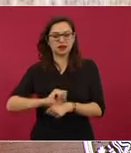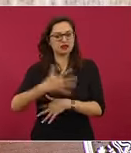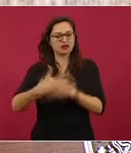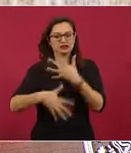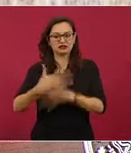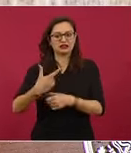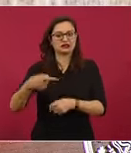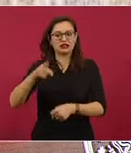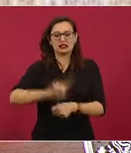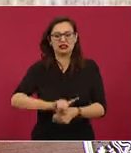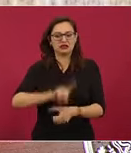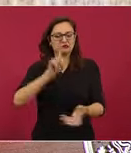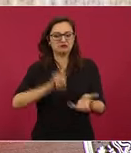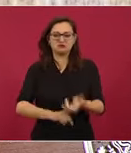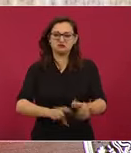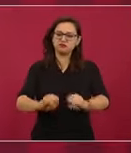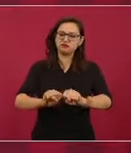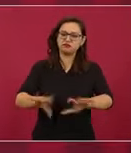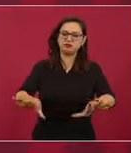días.